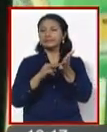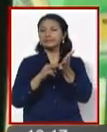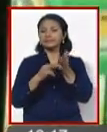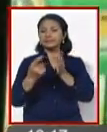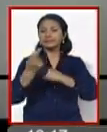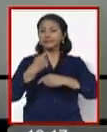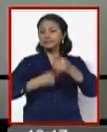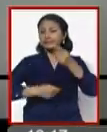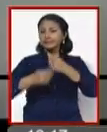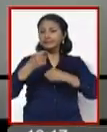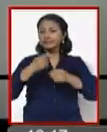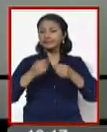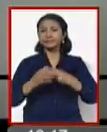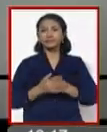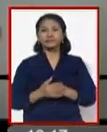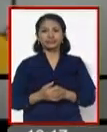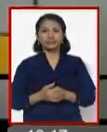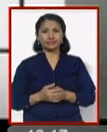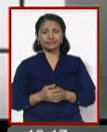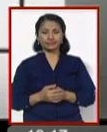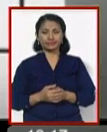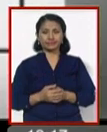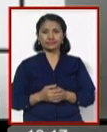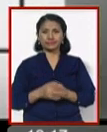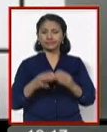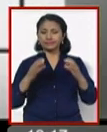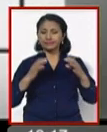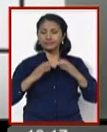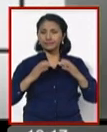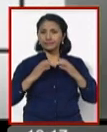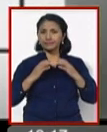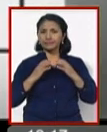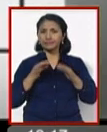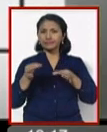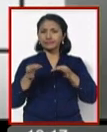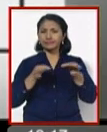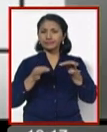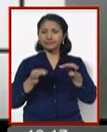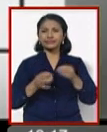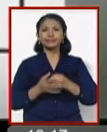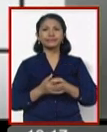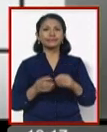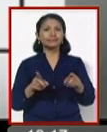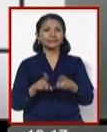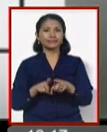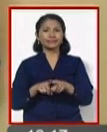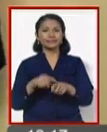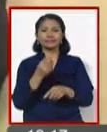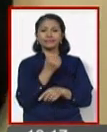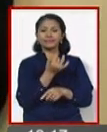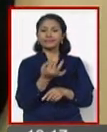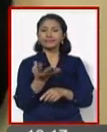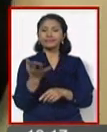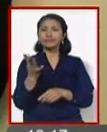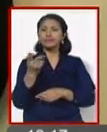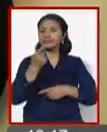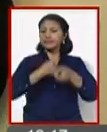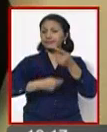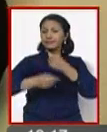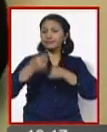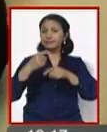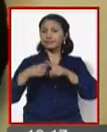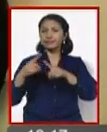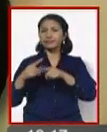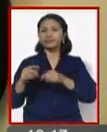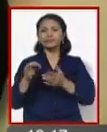esquemas de negocios que van en torno a la capacitación y también algunos esquemas de negocio